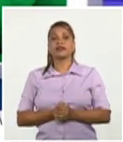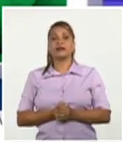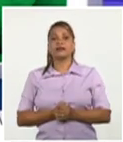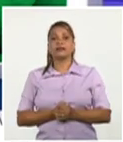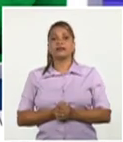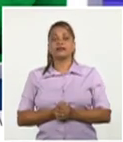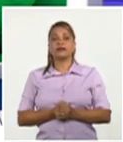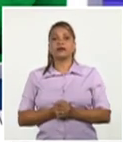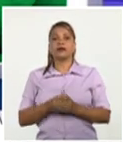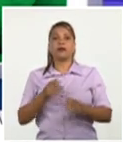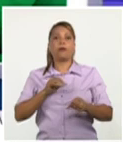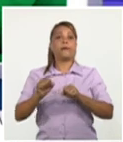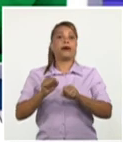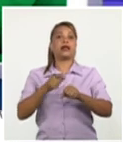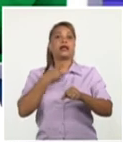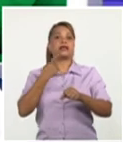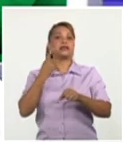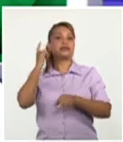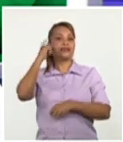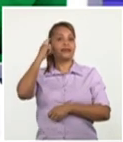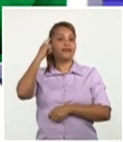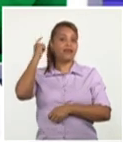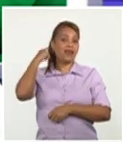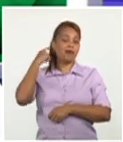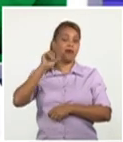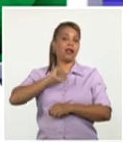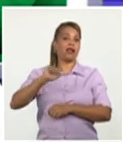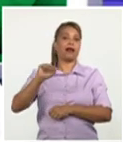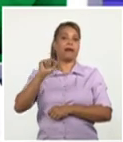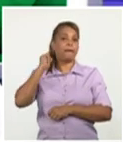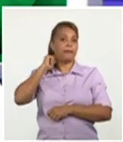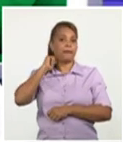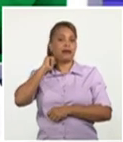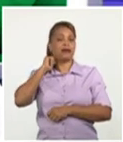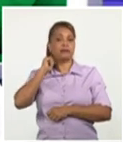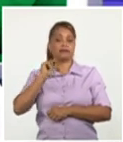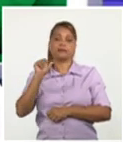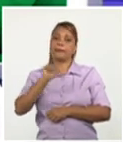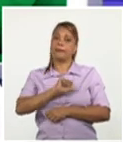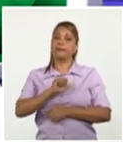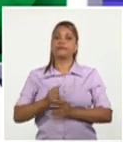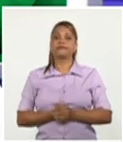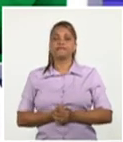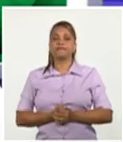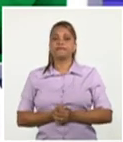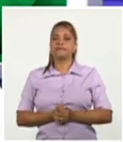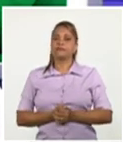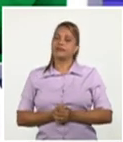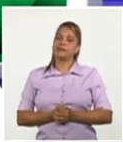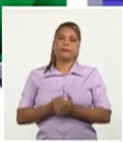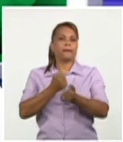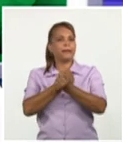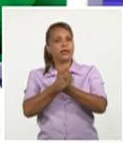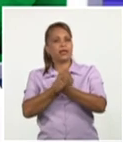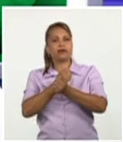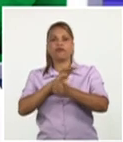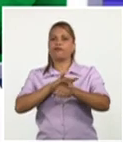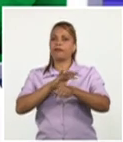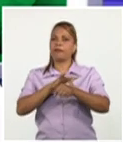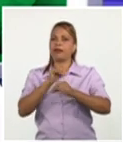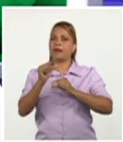cerebral infantil, que realmente la hacía muy vulnerable a una evolución